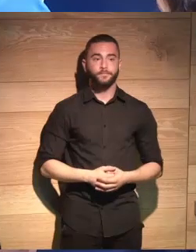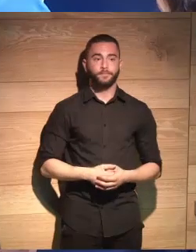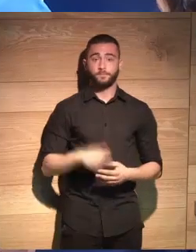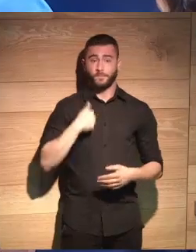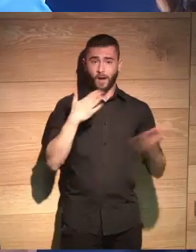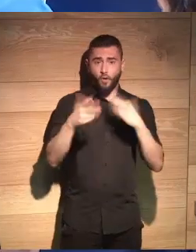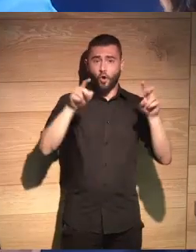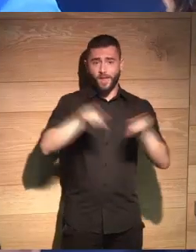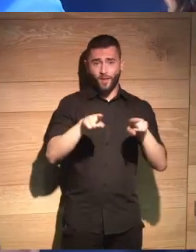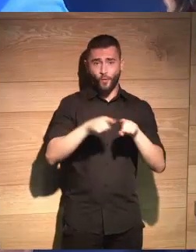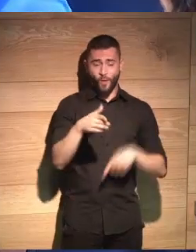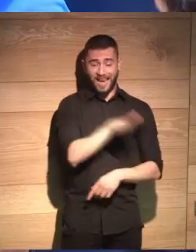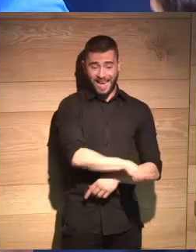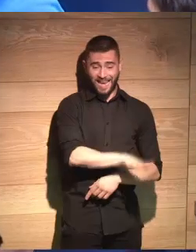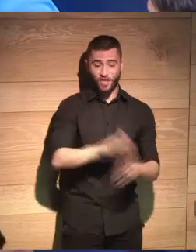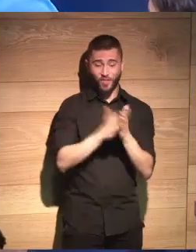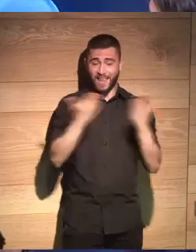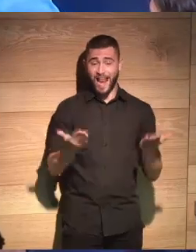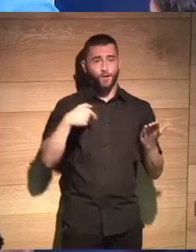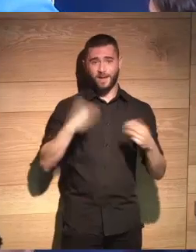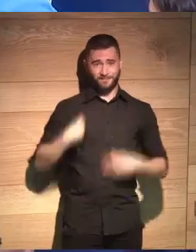Hablo como el niño de la novela.